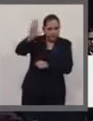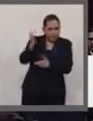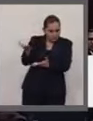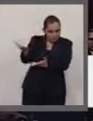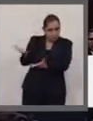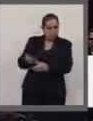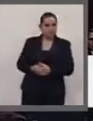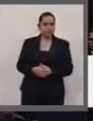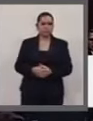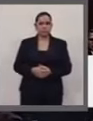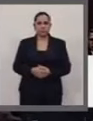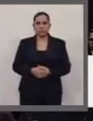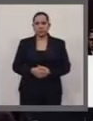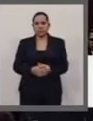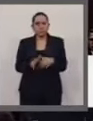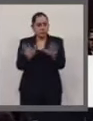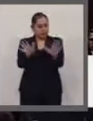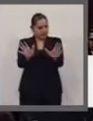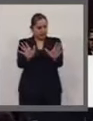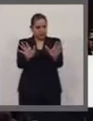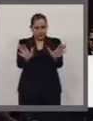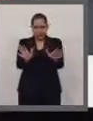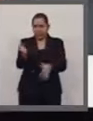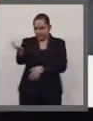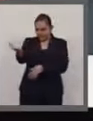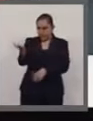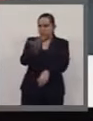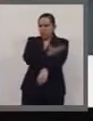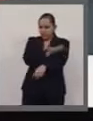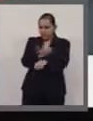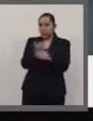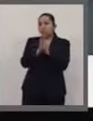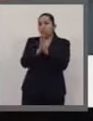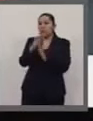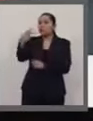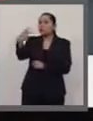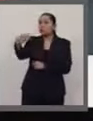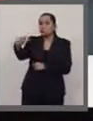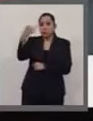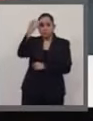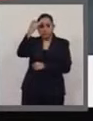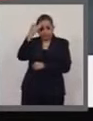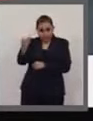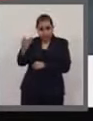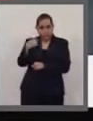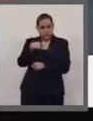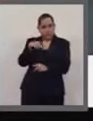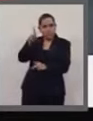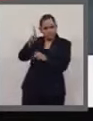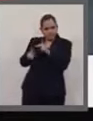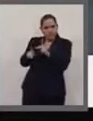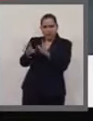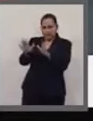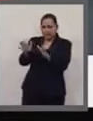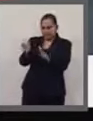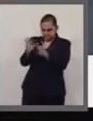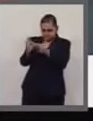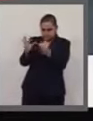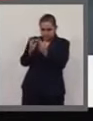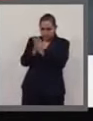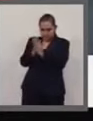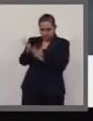usada, ya está. A ver, entonces, compañero, descuéntenle por favor los segundos de mi interrupción y concluya con el minuto